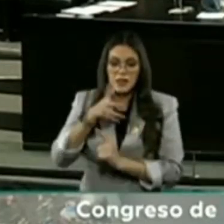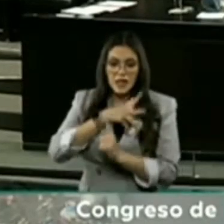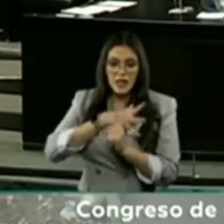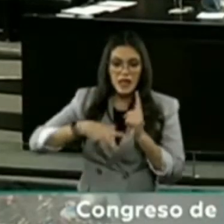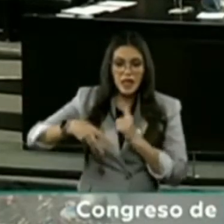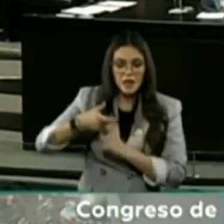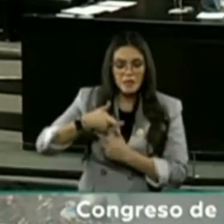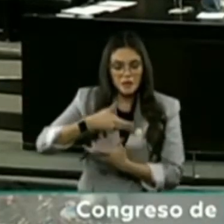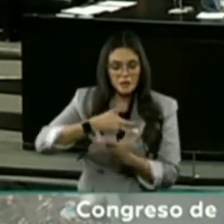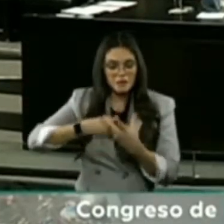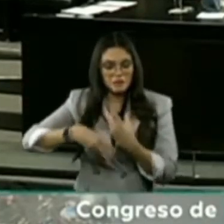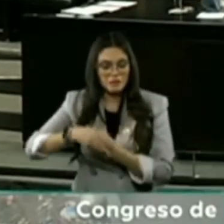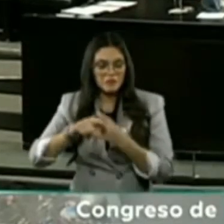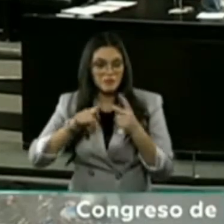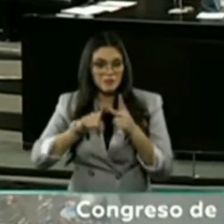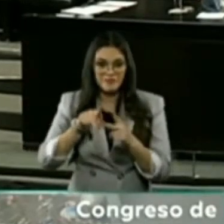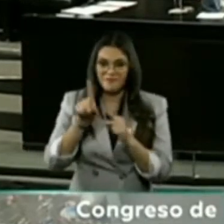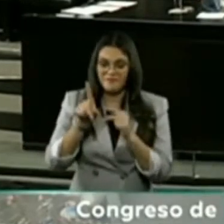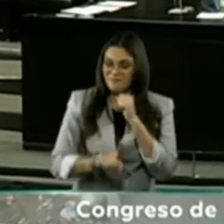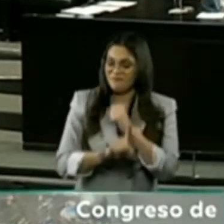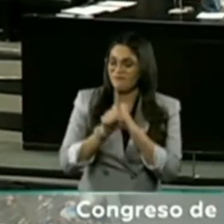en quiebra moral.